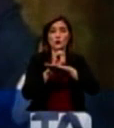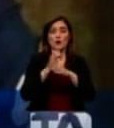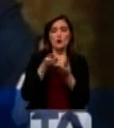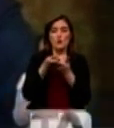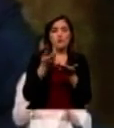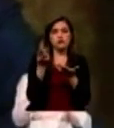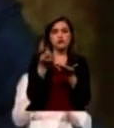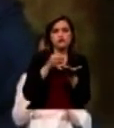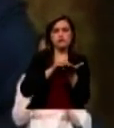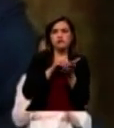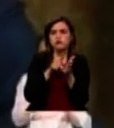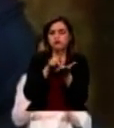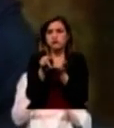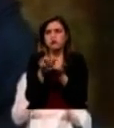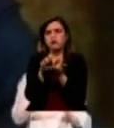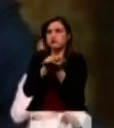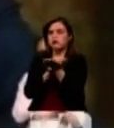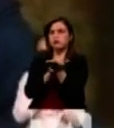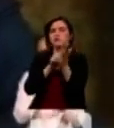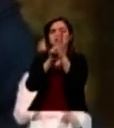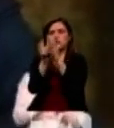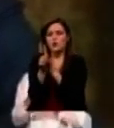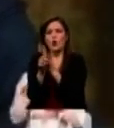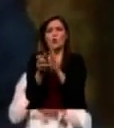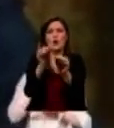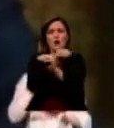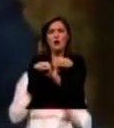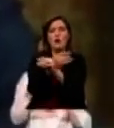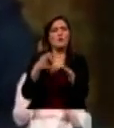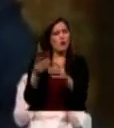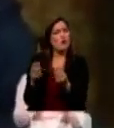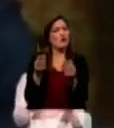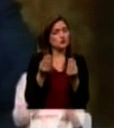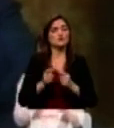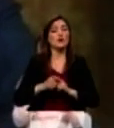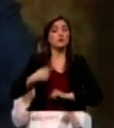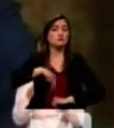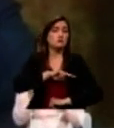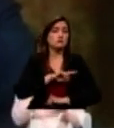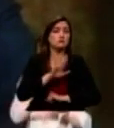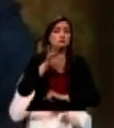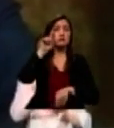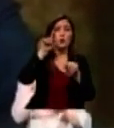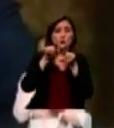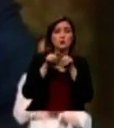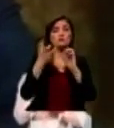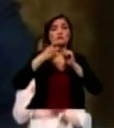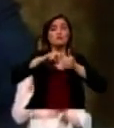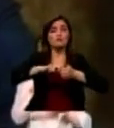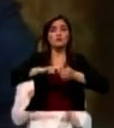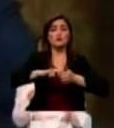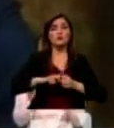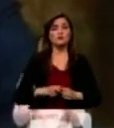ecuatoriana. Es un hecho relevante y nosotros hemos coincidido con la problemática que